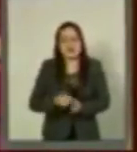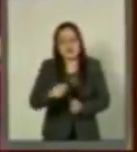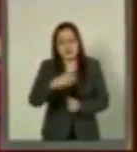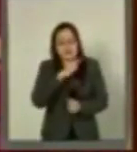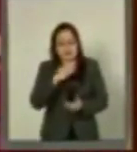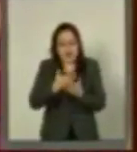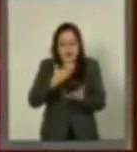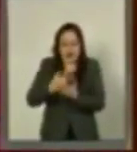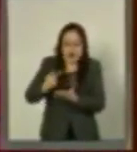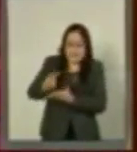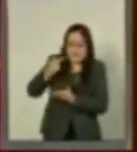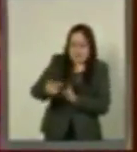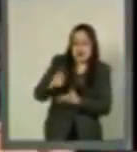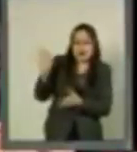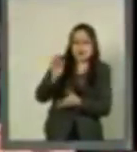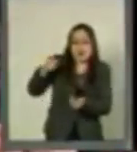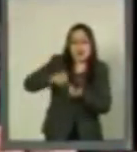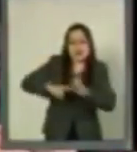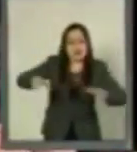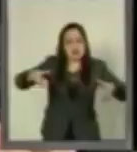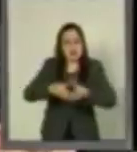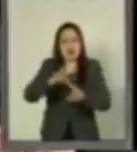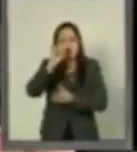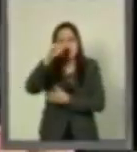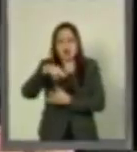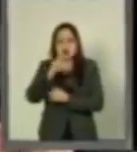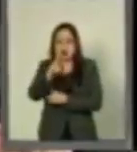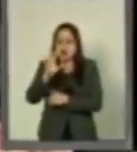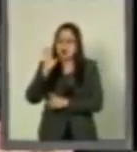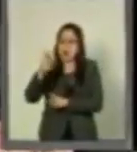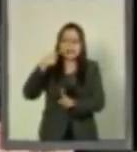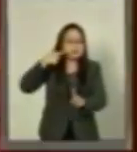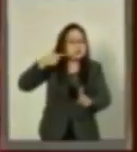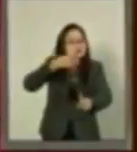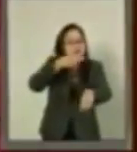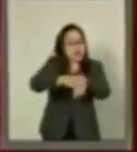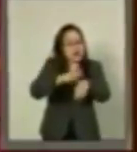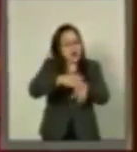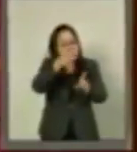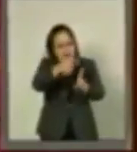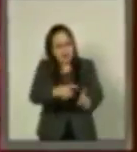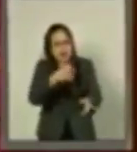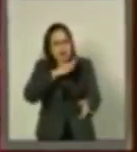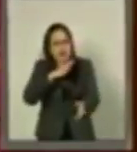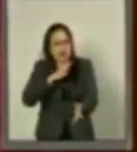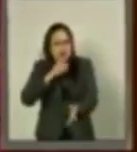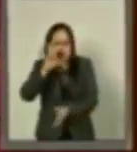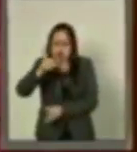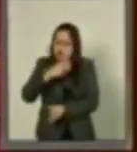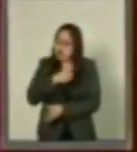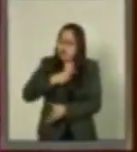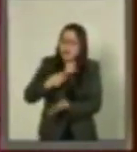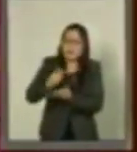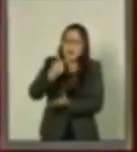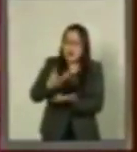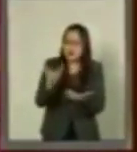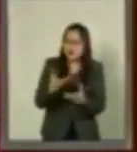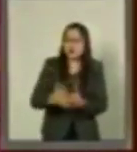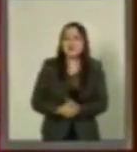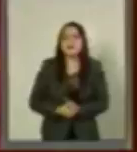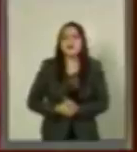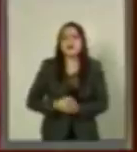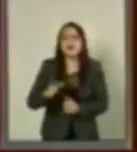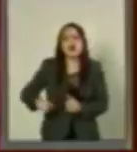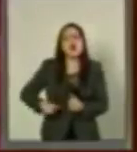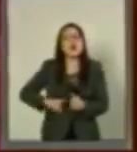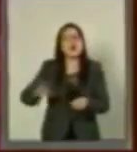premio otorgado, que además la propia Organización de las Naciones Unidas ya señaló que no tiene ni otorga premios, los gobiernos, tanto federal